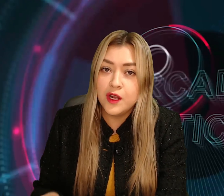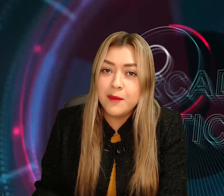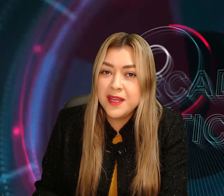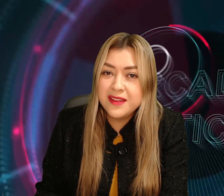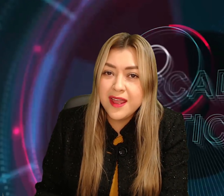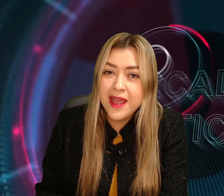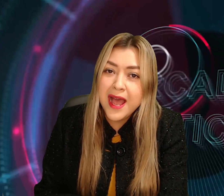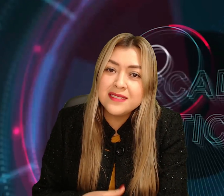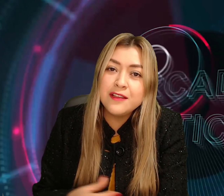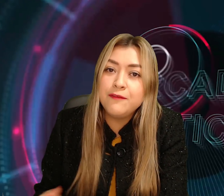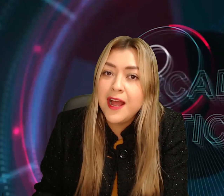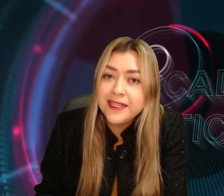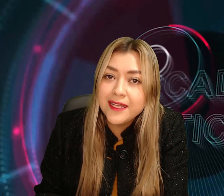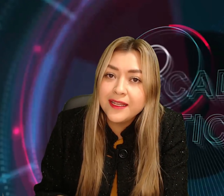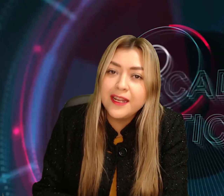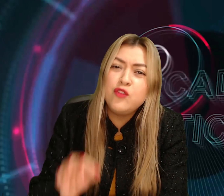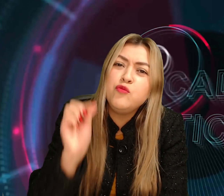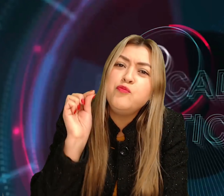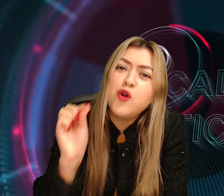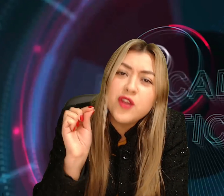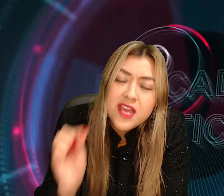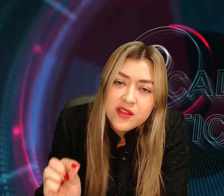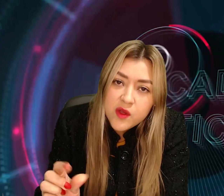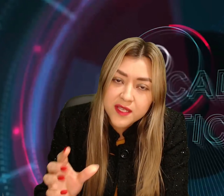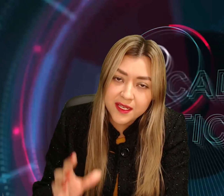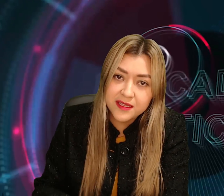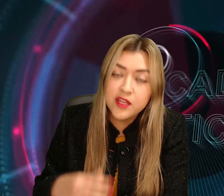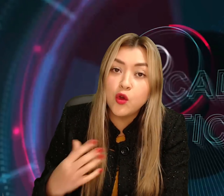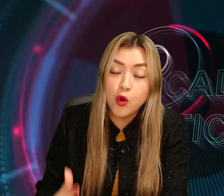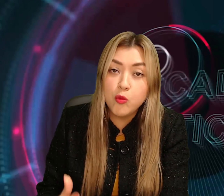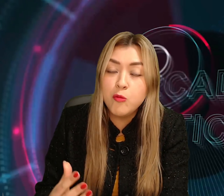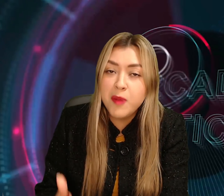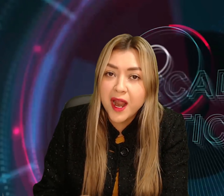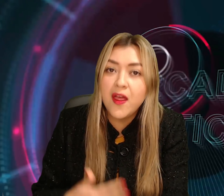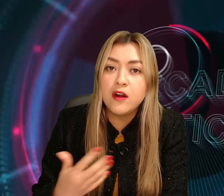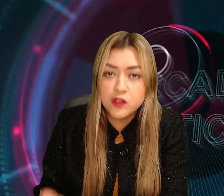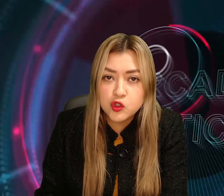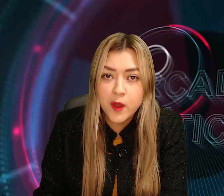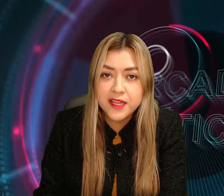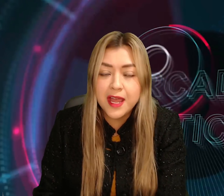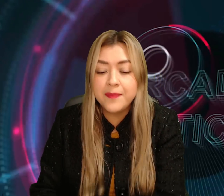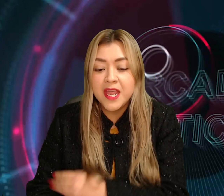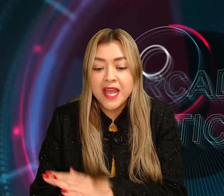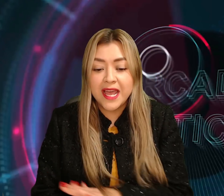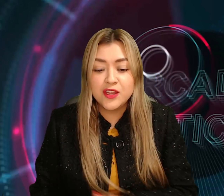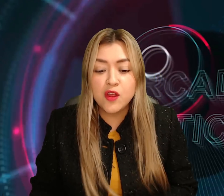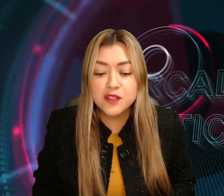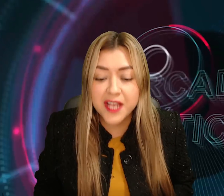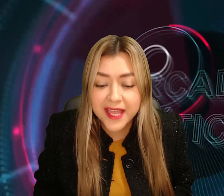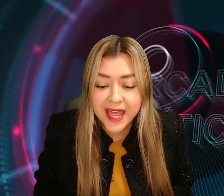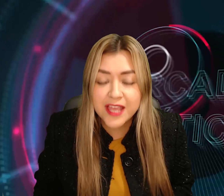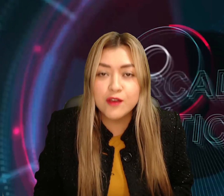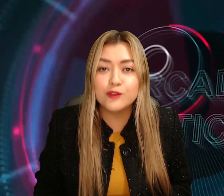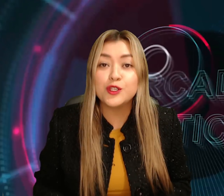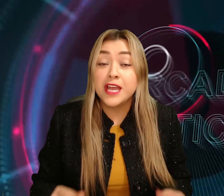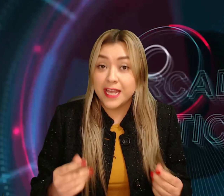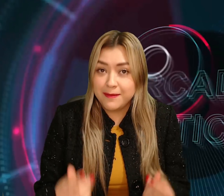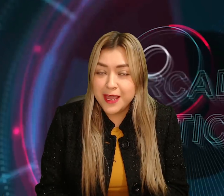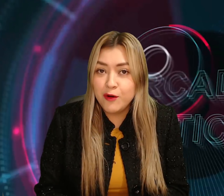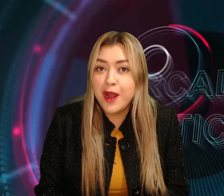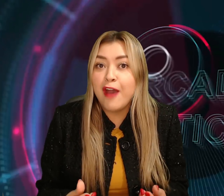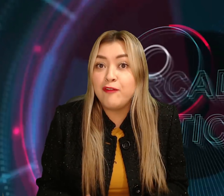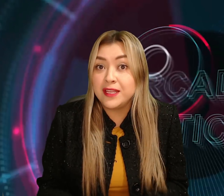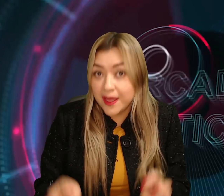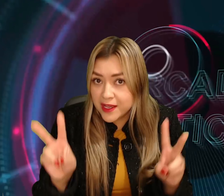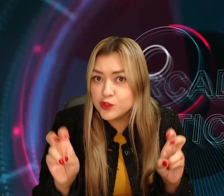solamente hace falta tener un poquito de sentido común para darnos cuenta que todos aquellos que